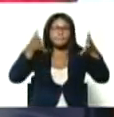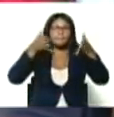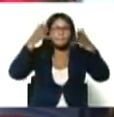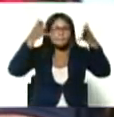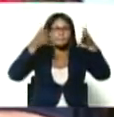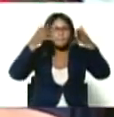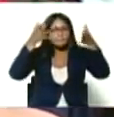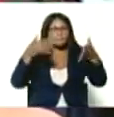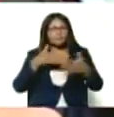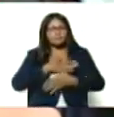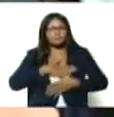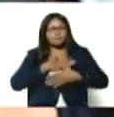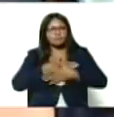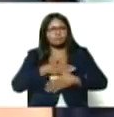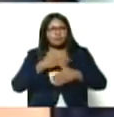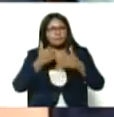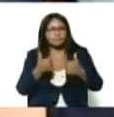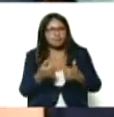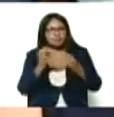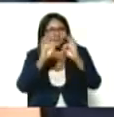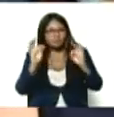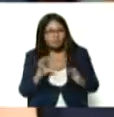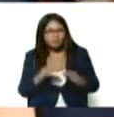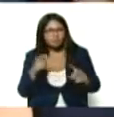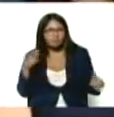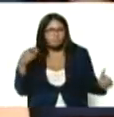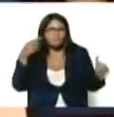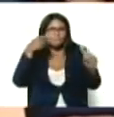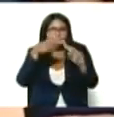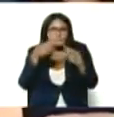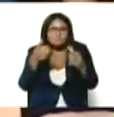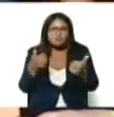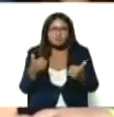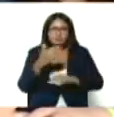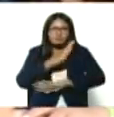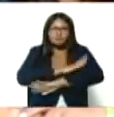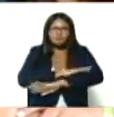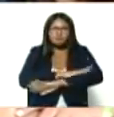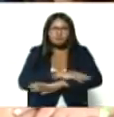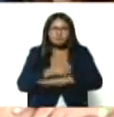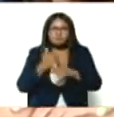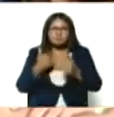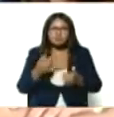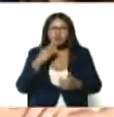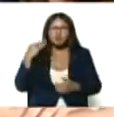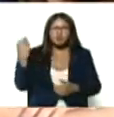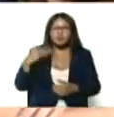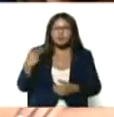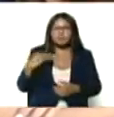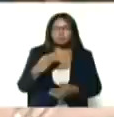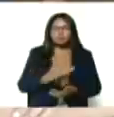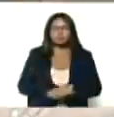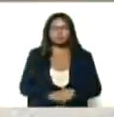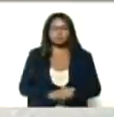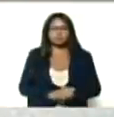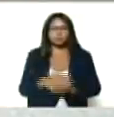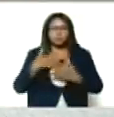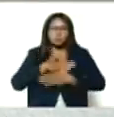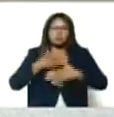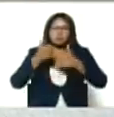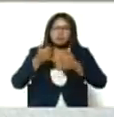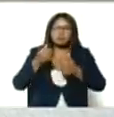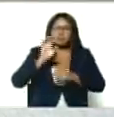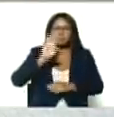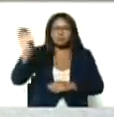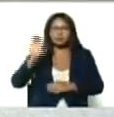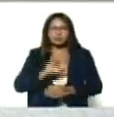el bien, de manera recta, de manera moral, forma a la juventud para el bien del país